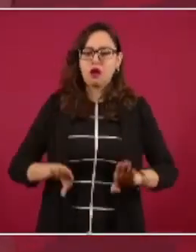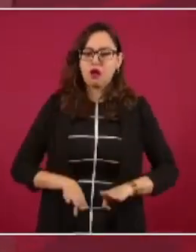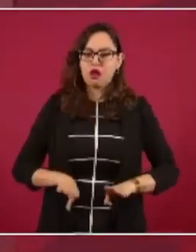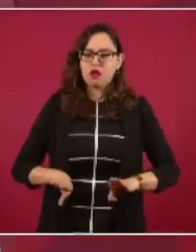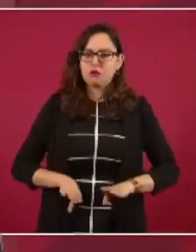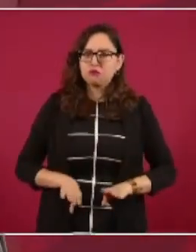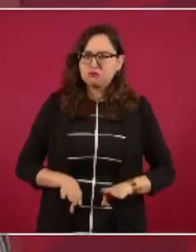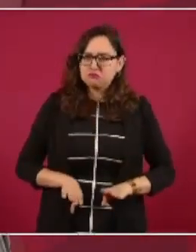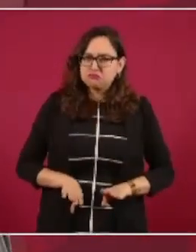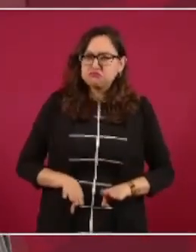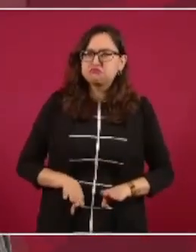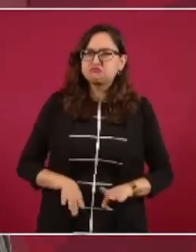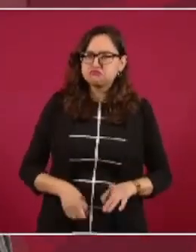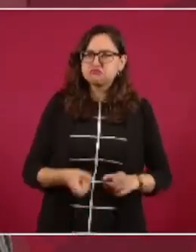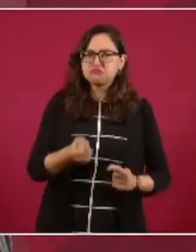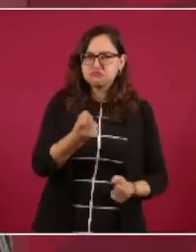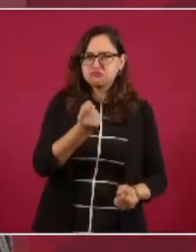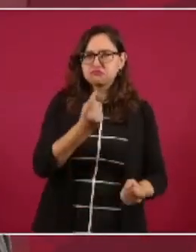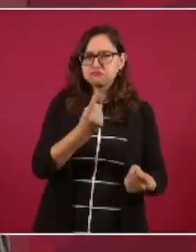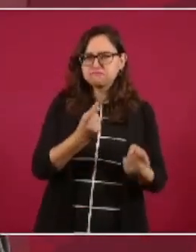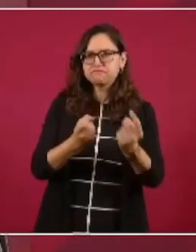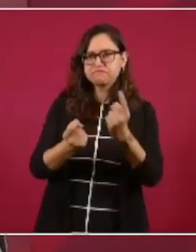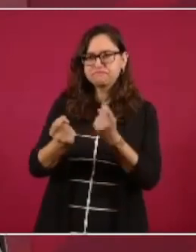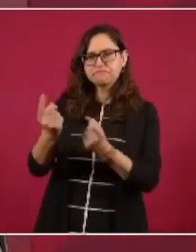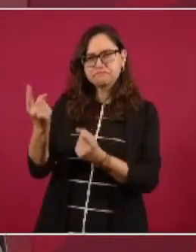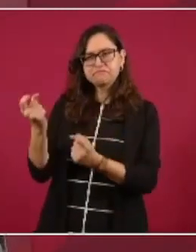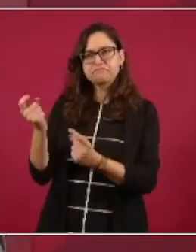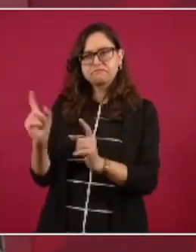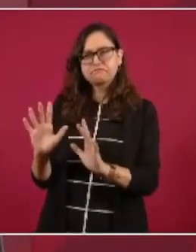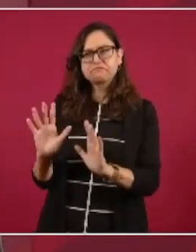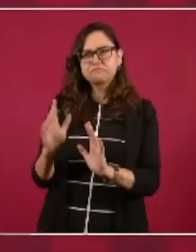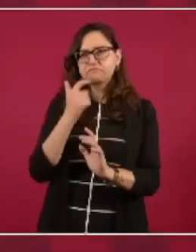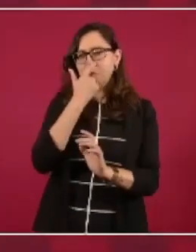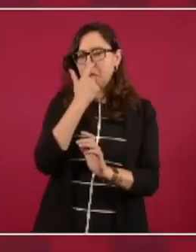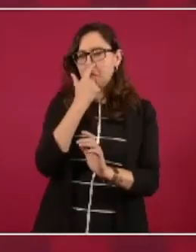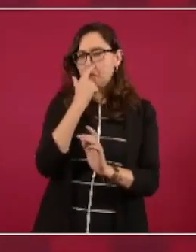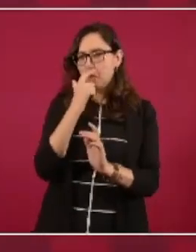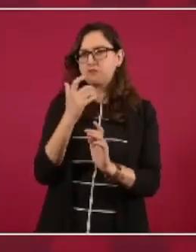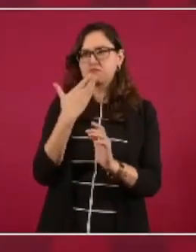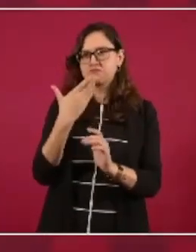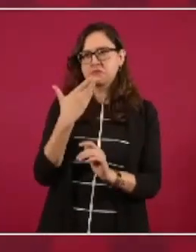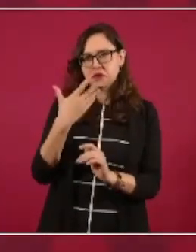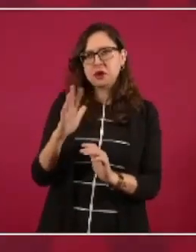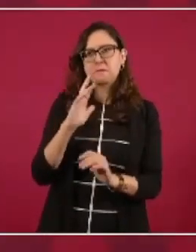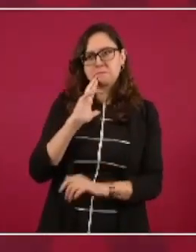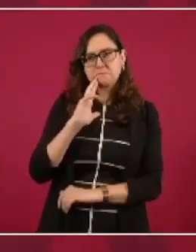en algunos, otros siguen en lo mismo.